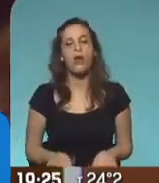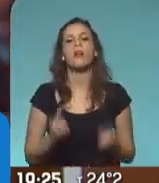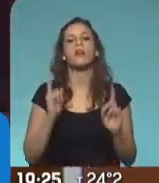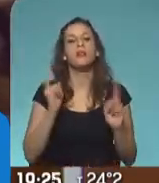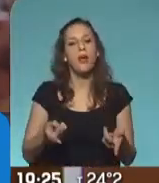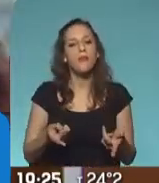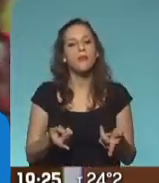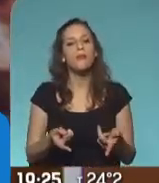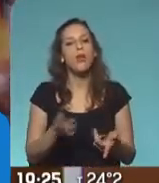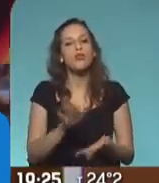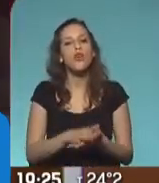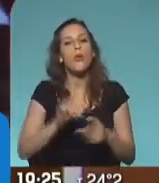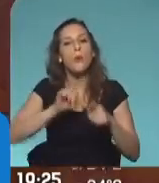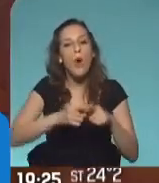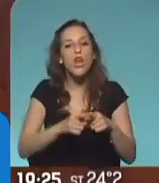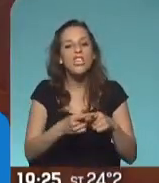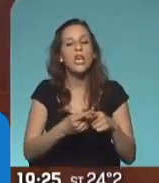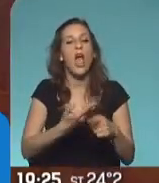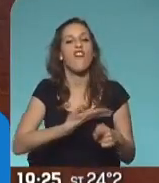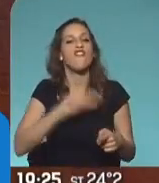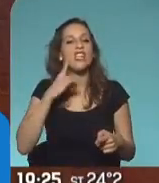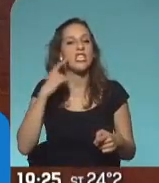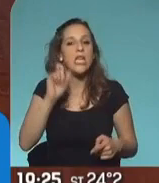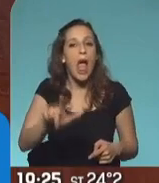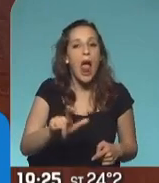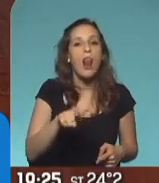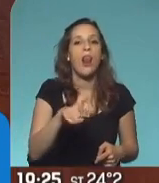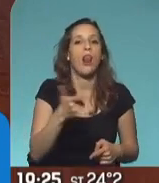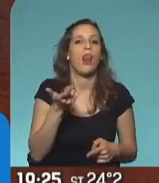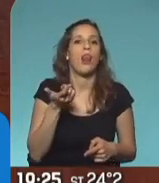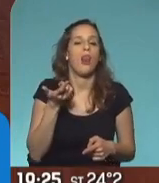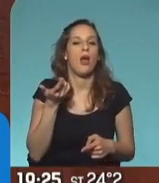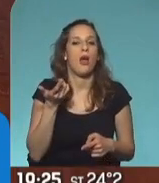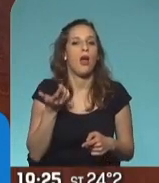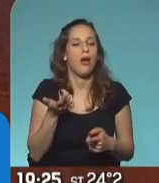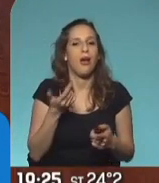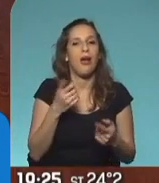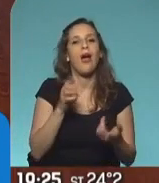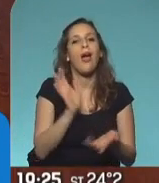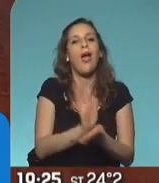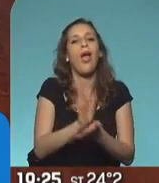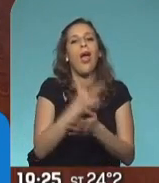en materia de política fiscal, que tienden a reducir la carga tributaria hacia los más ricos y